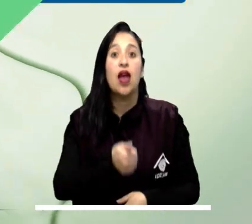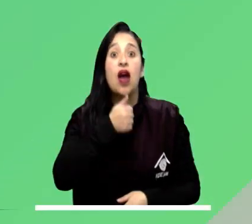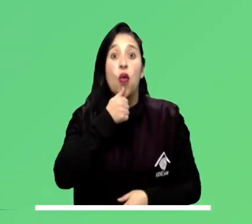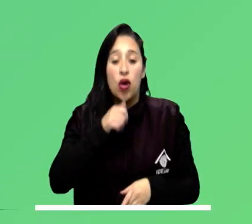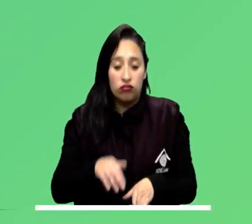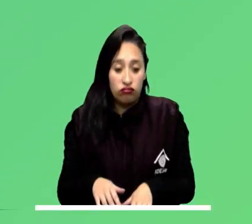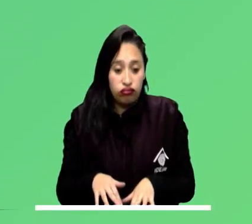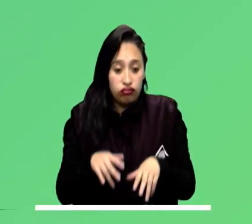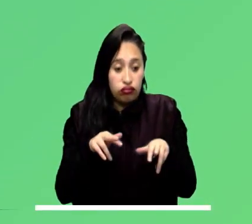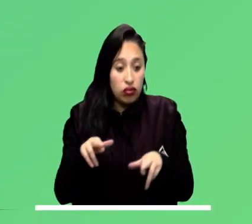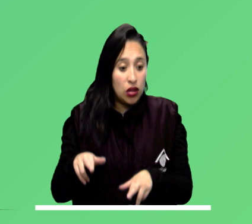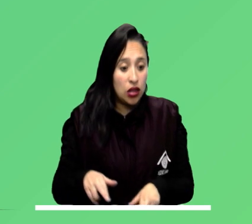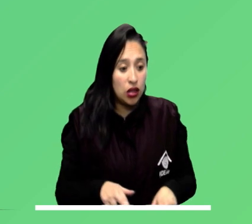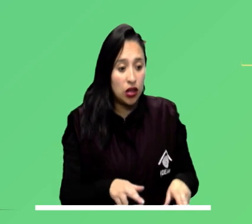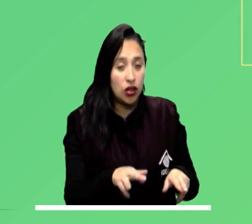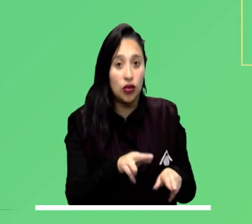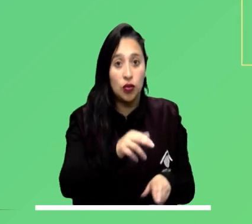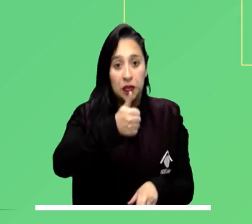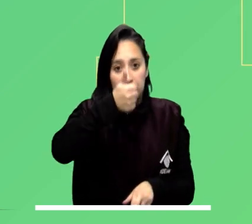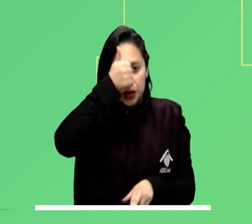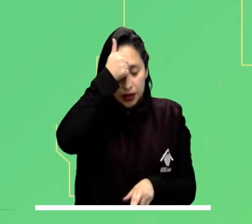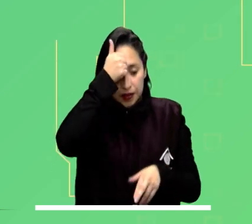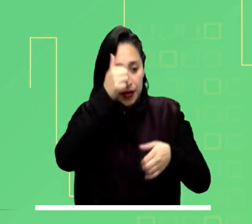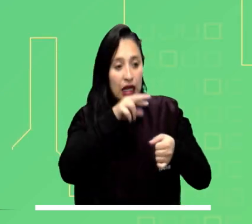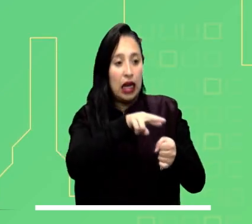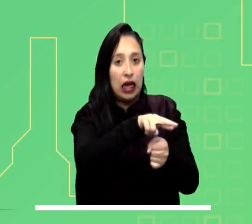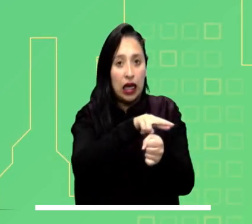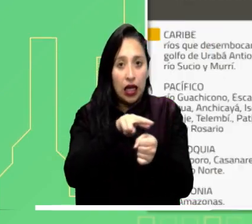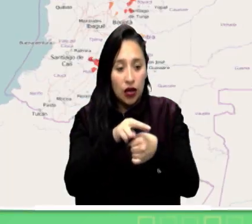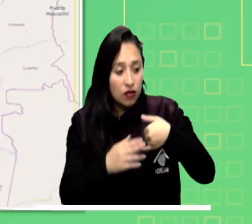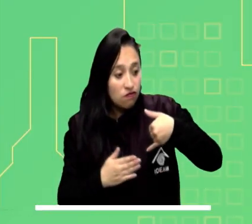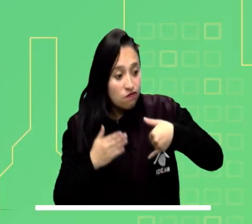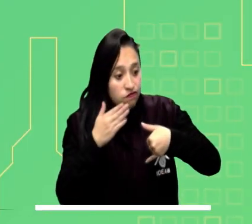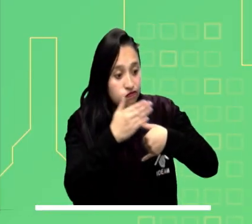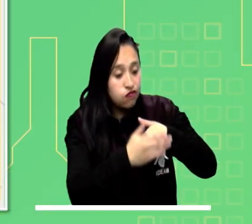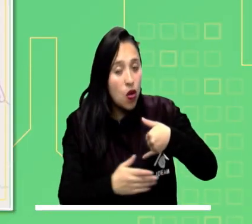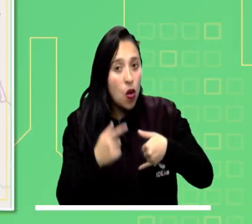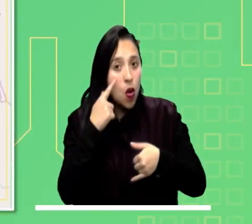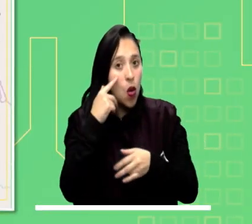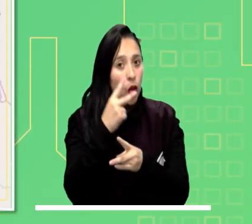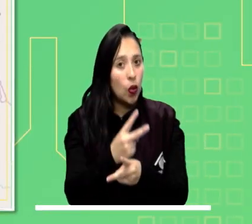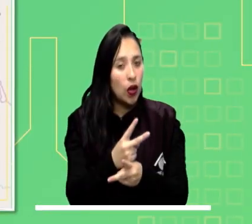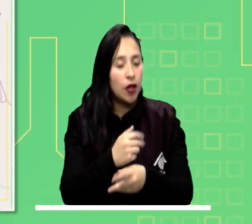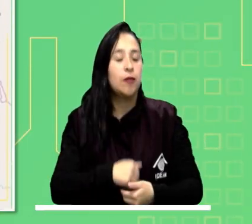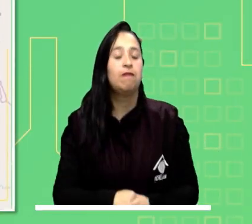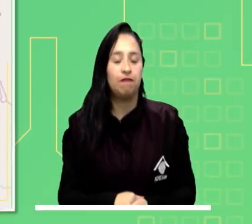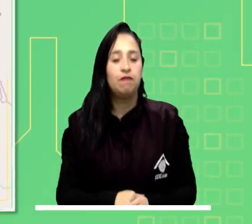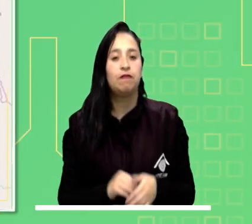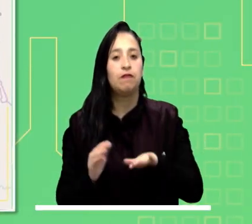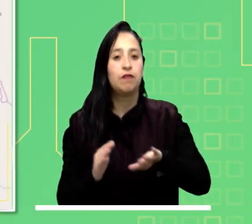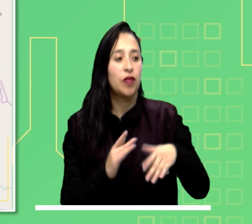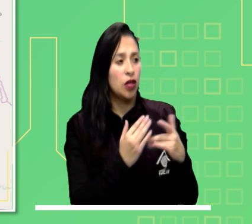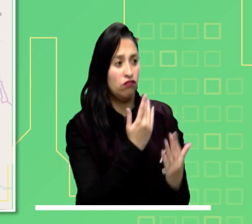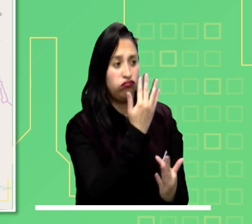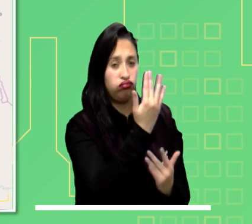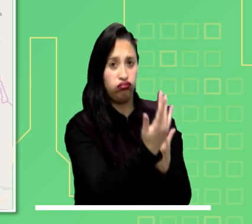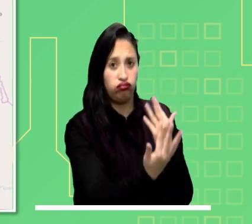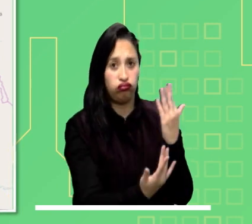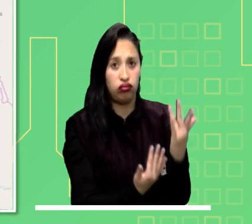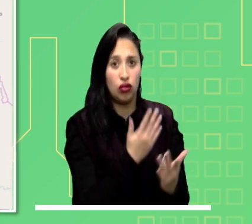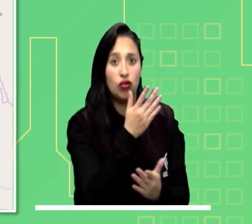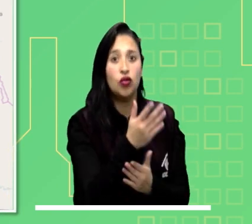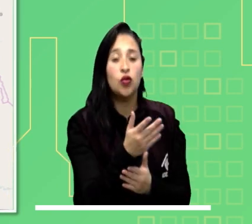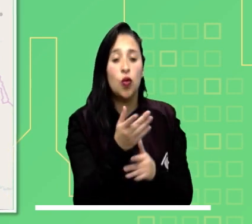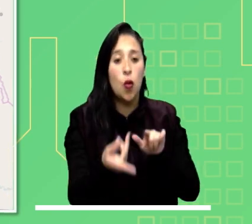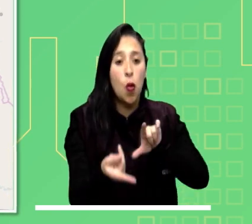principales alertas para hoy a nivel nacional. Atención a los altos niveles de los principales ríos en todas las regiones del territorio nacional. Hay